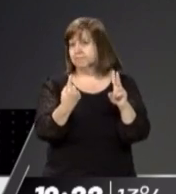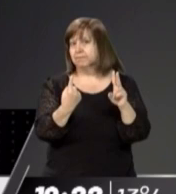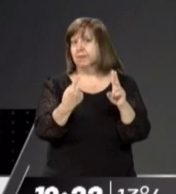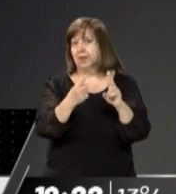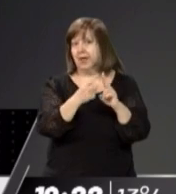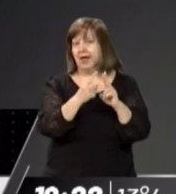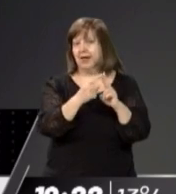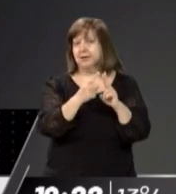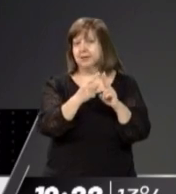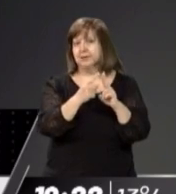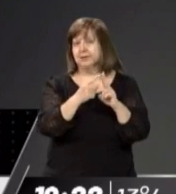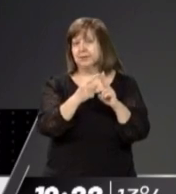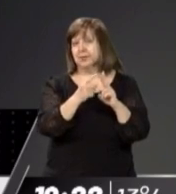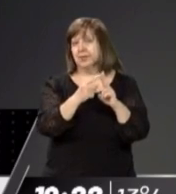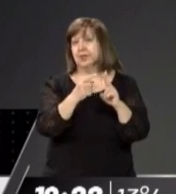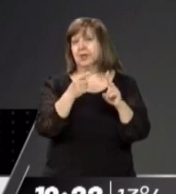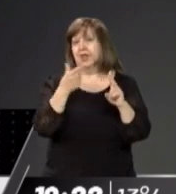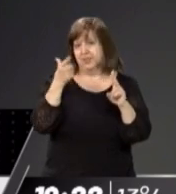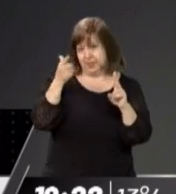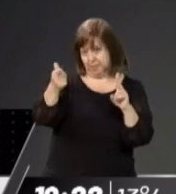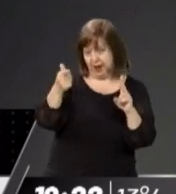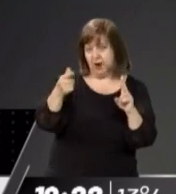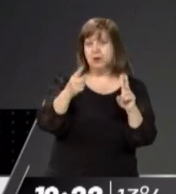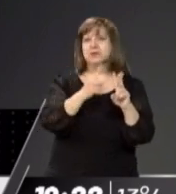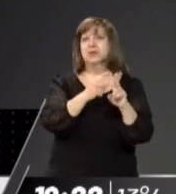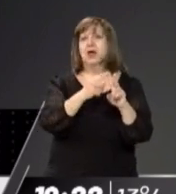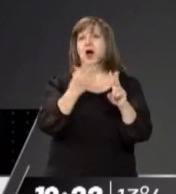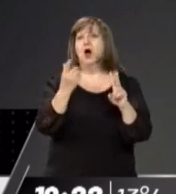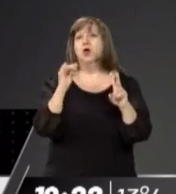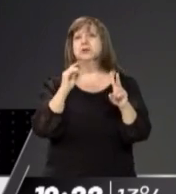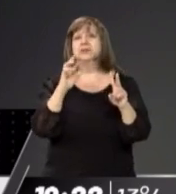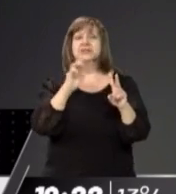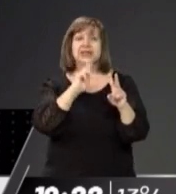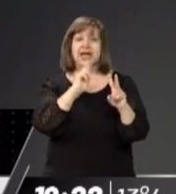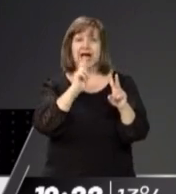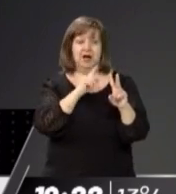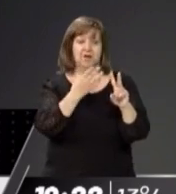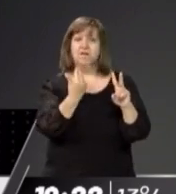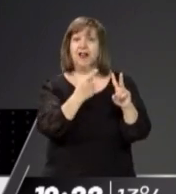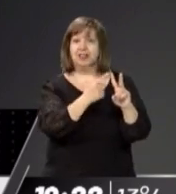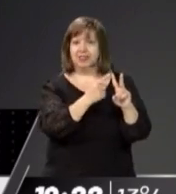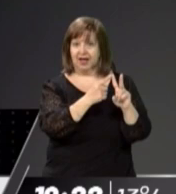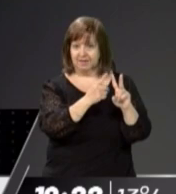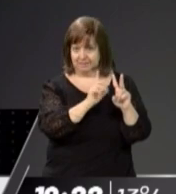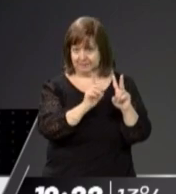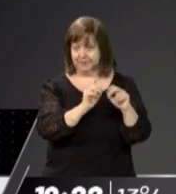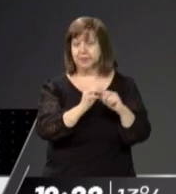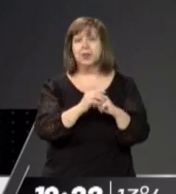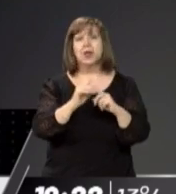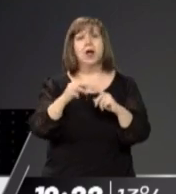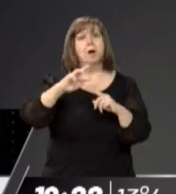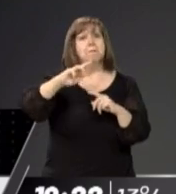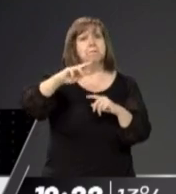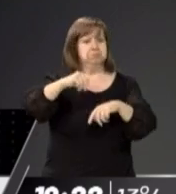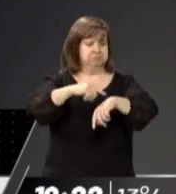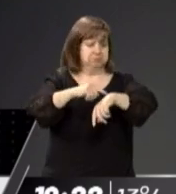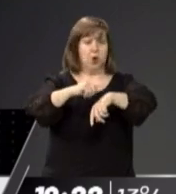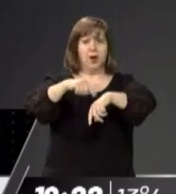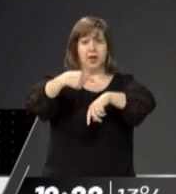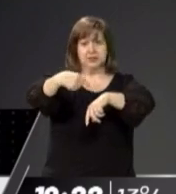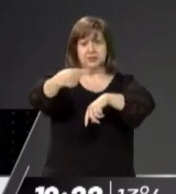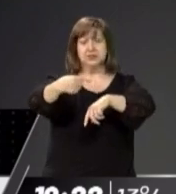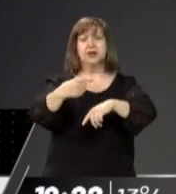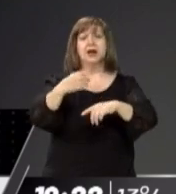Este chico, que es quien habría disparado, y una joven que lo estaba acompañando. Exactamente. Bueno, en las próximas horas ya el